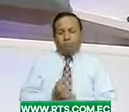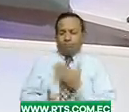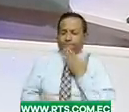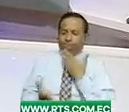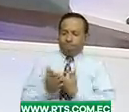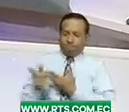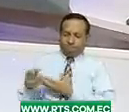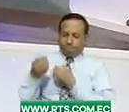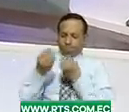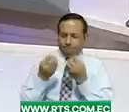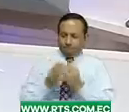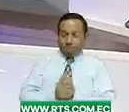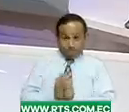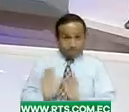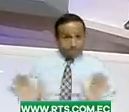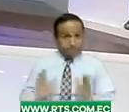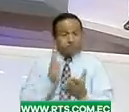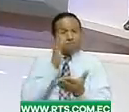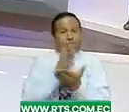Quédese con nosotros.